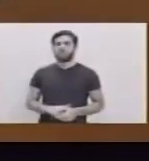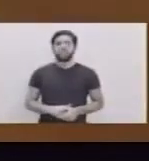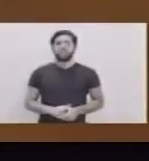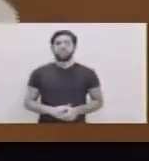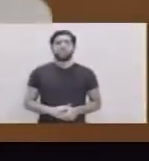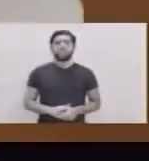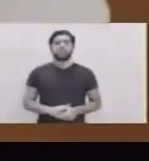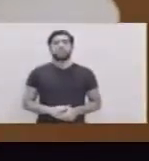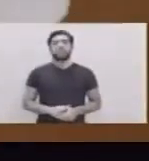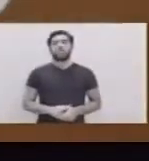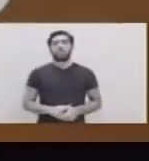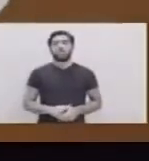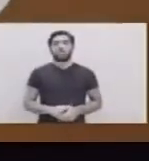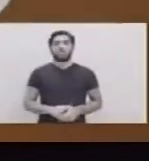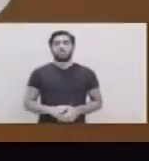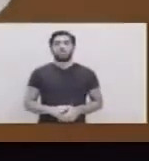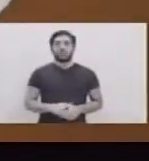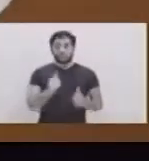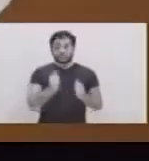en esta posición